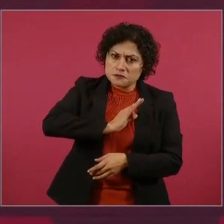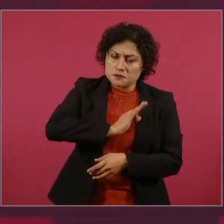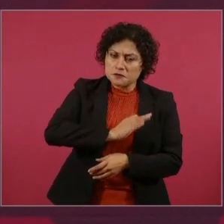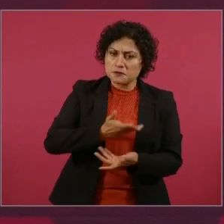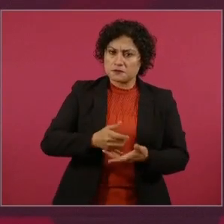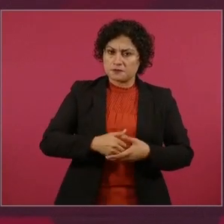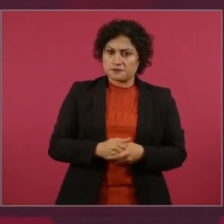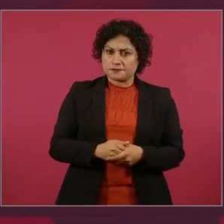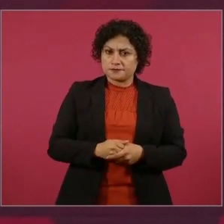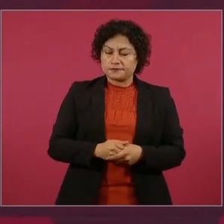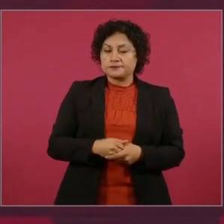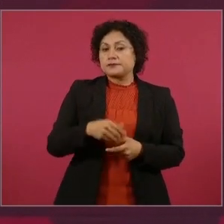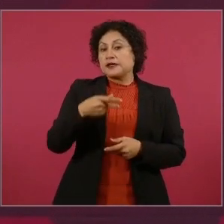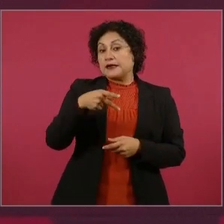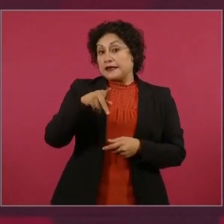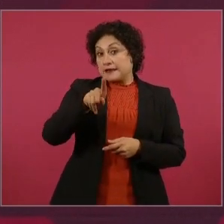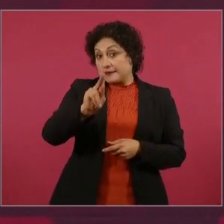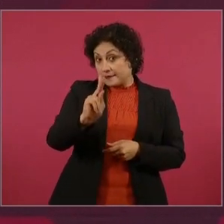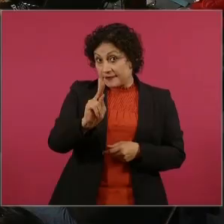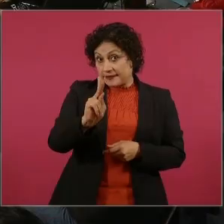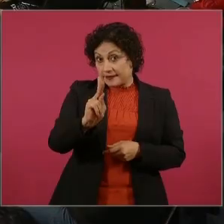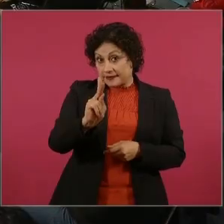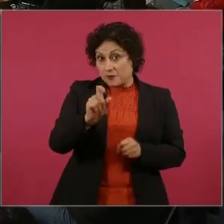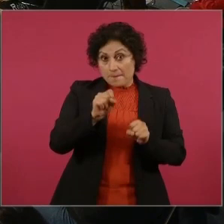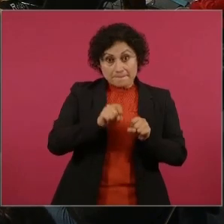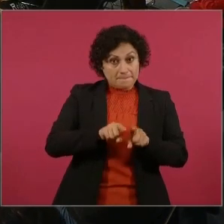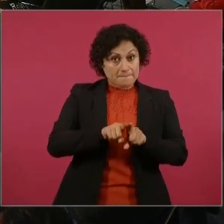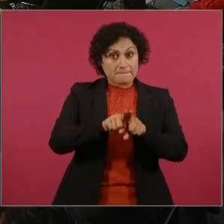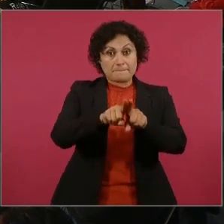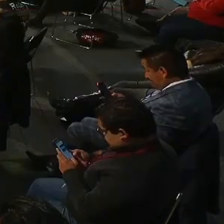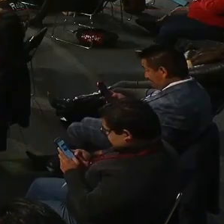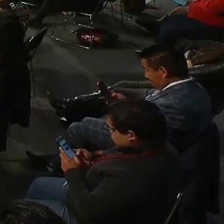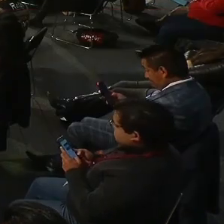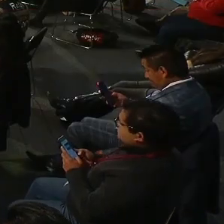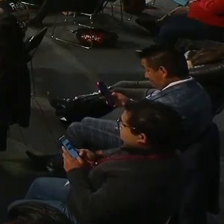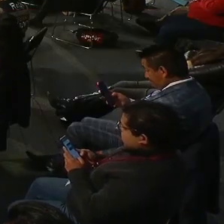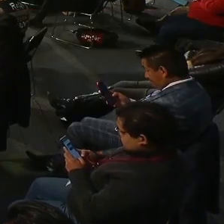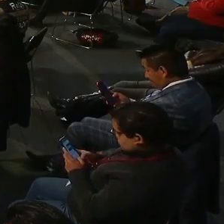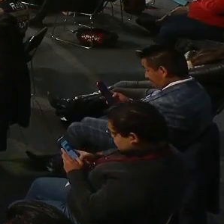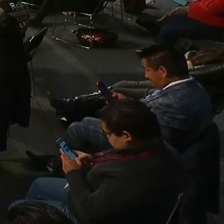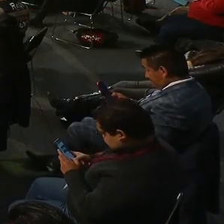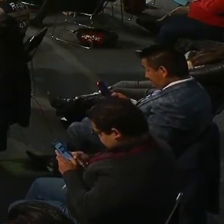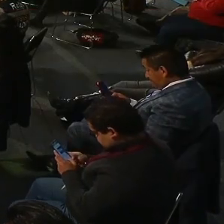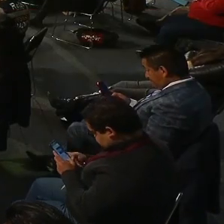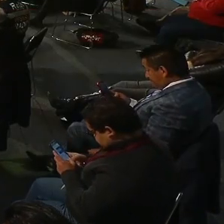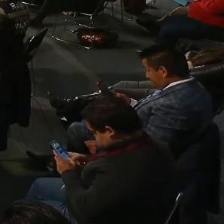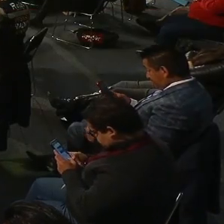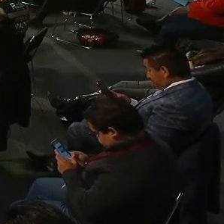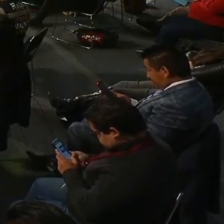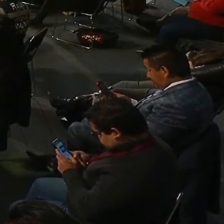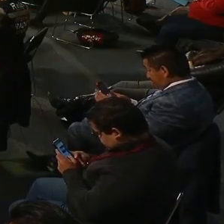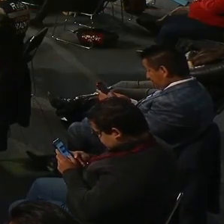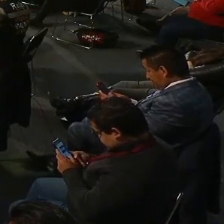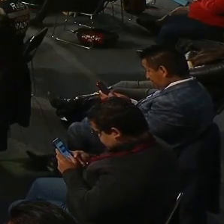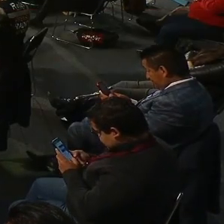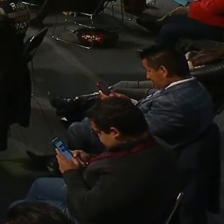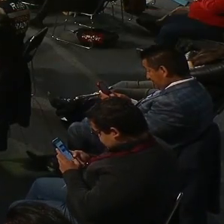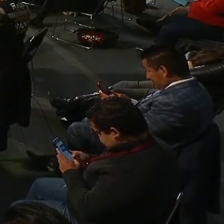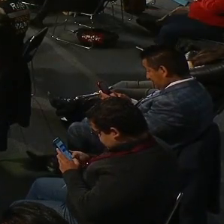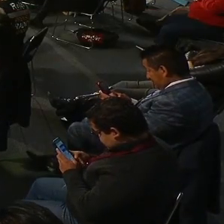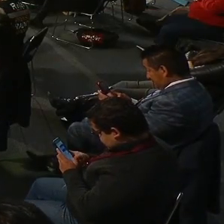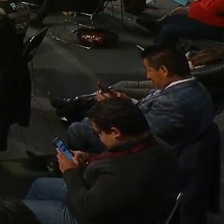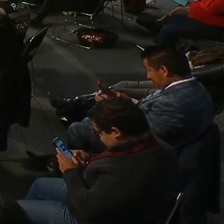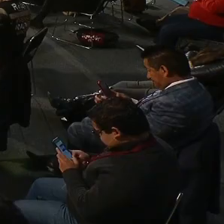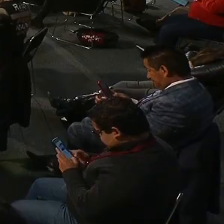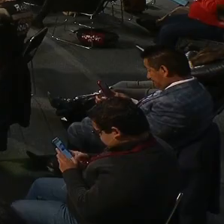celebré pero al mismo tiempo empecé a notar de que había